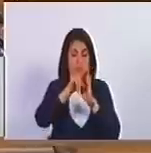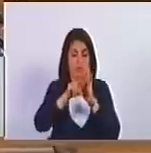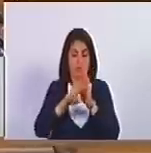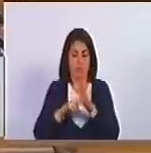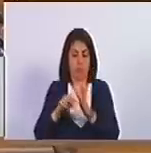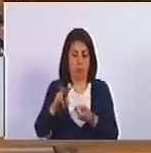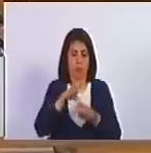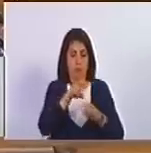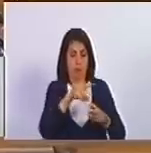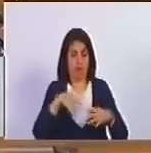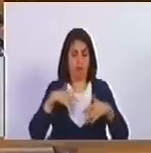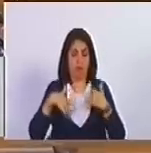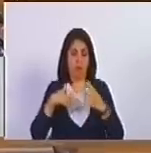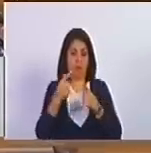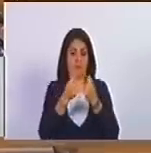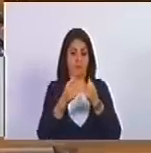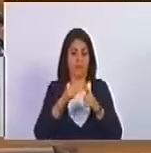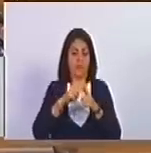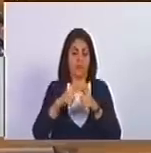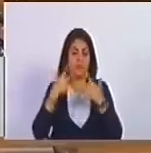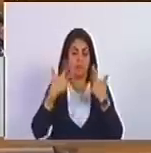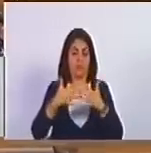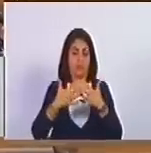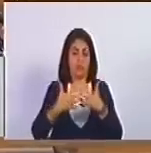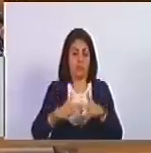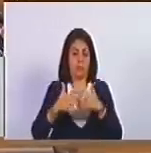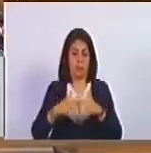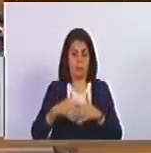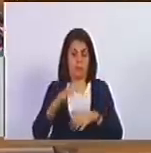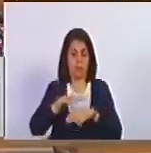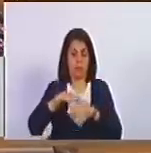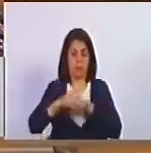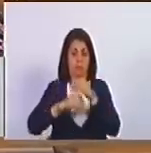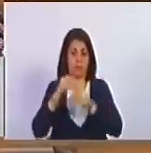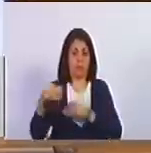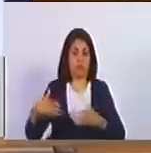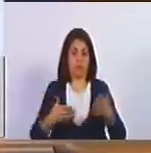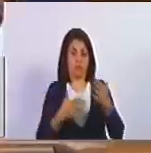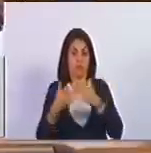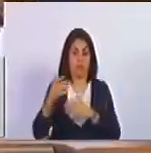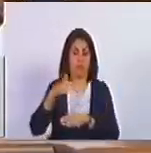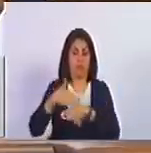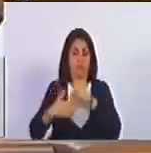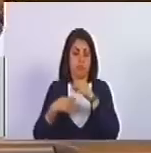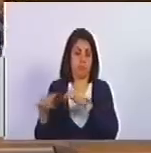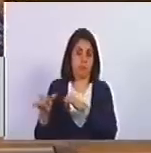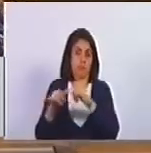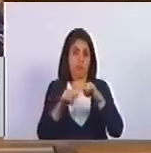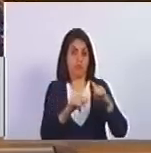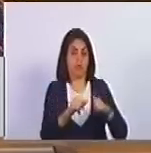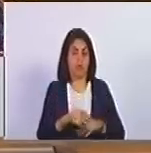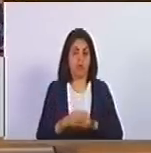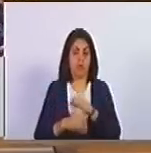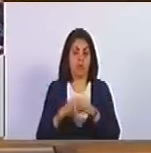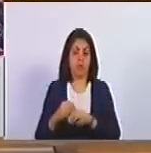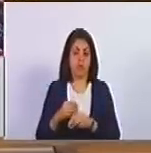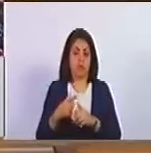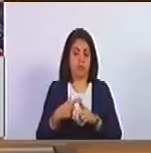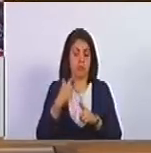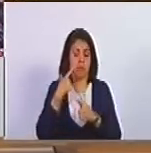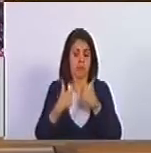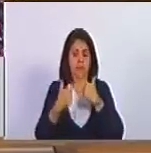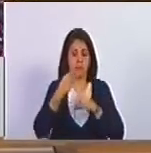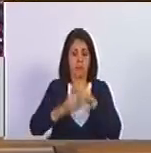el impuesto a la actividad económica, industrial, comercial, de servicios y de índole similar, exenciones con